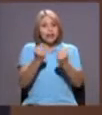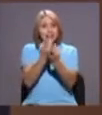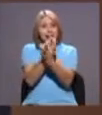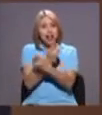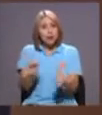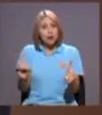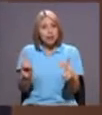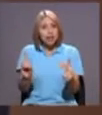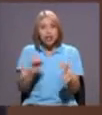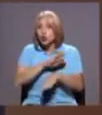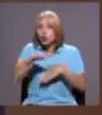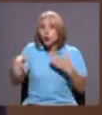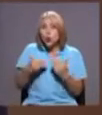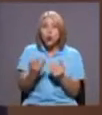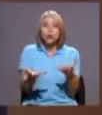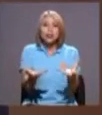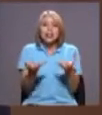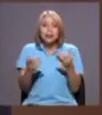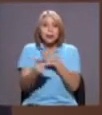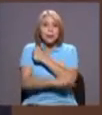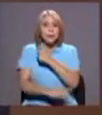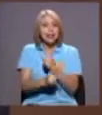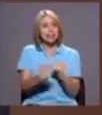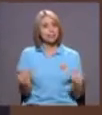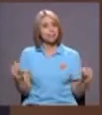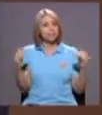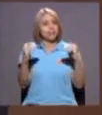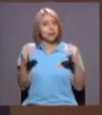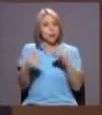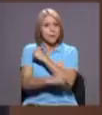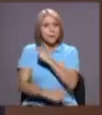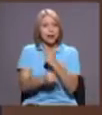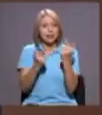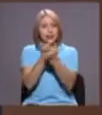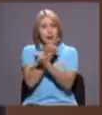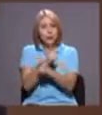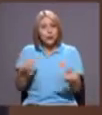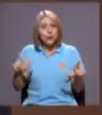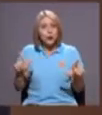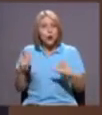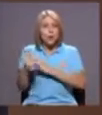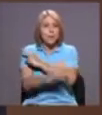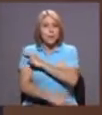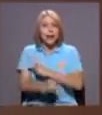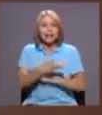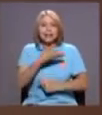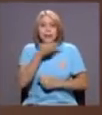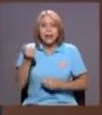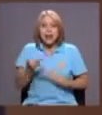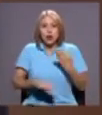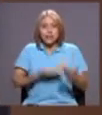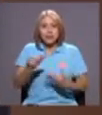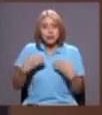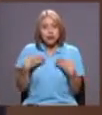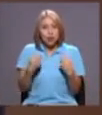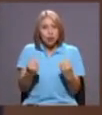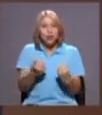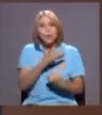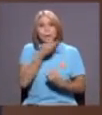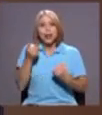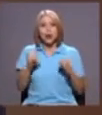queremos un país más equitativo, un país más libre, un país que tenga mejores servicios de salud, mejor